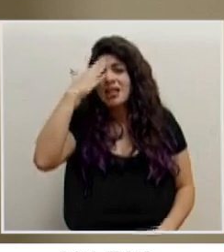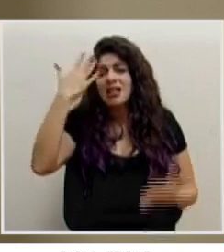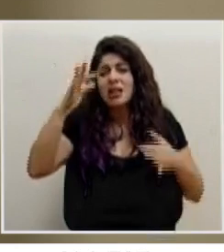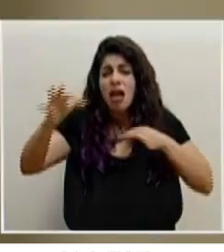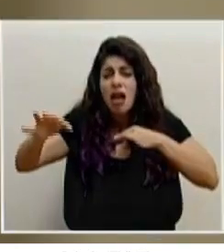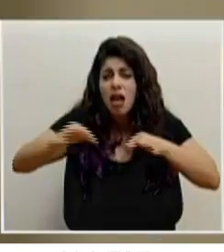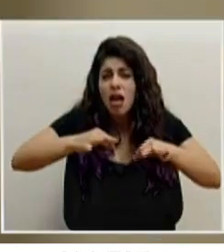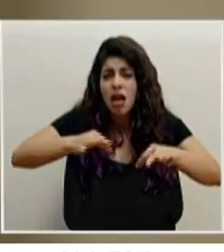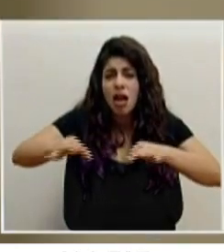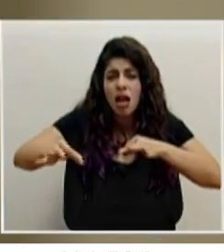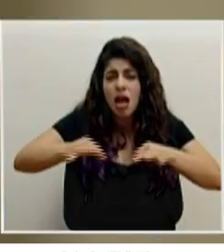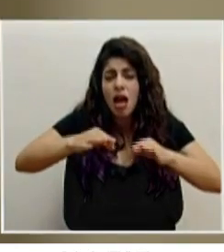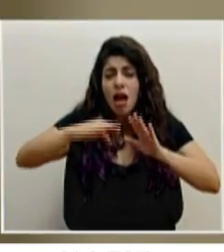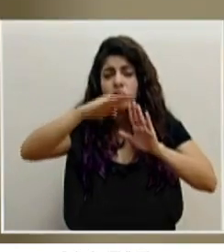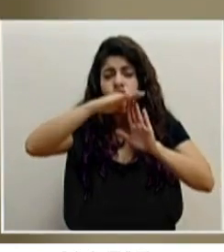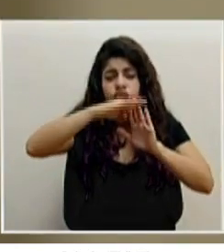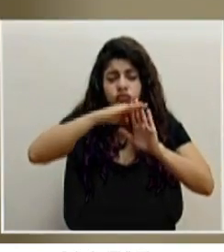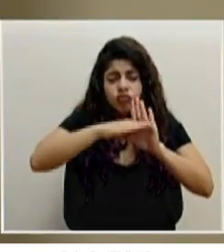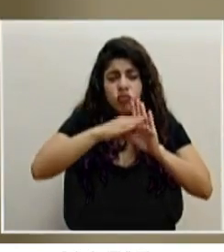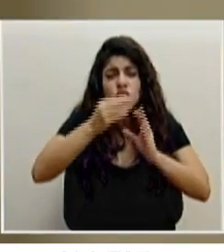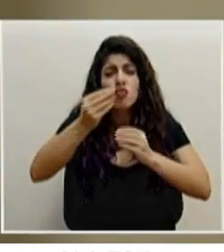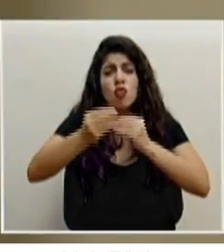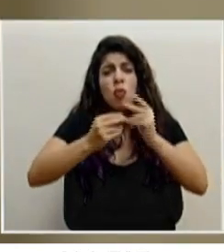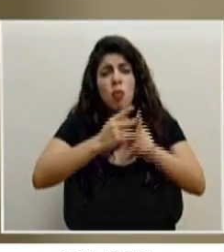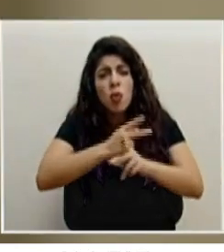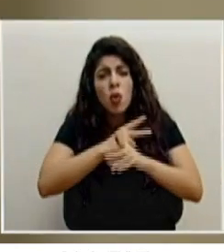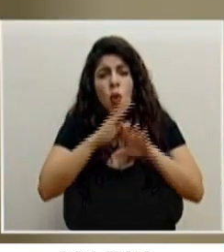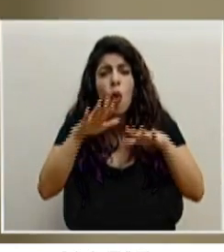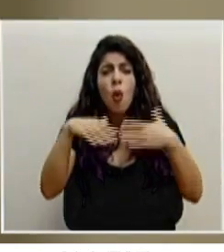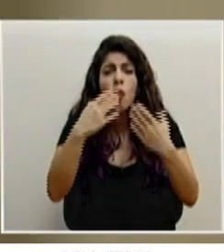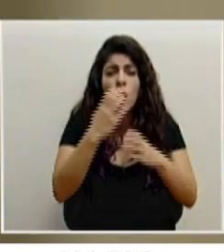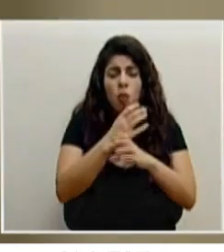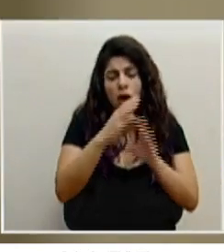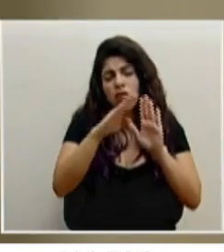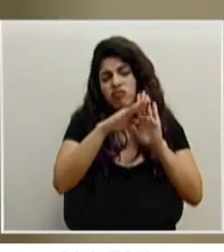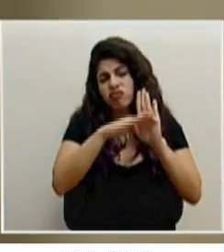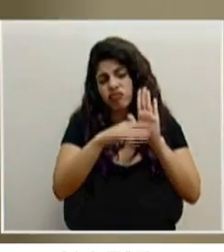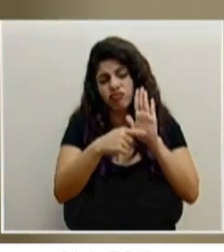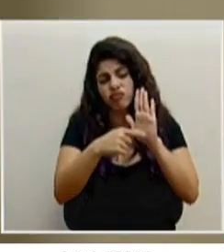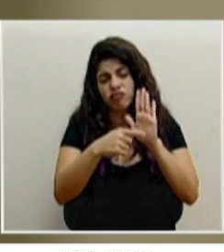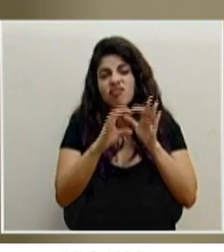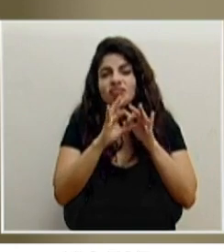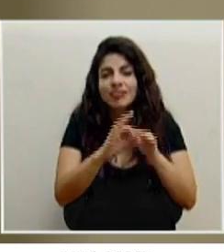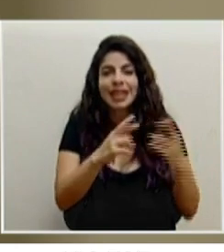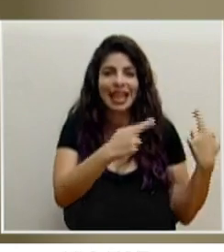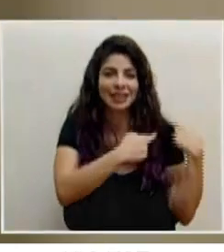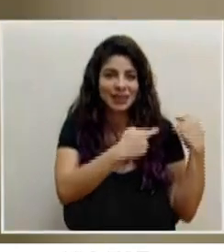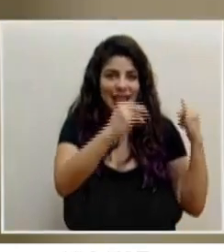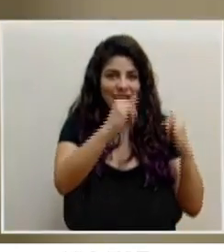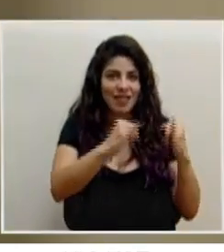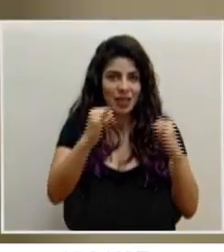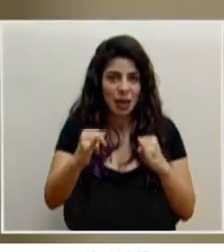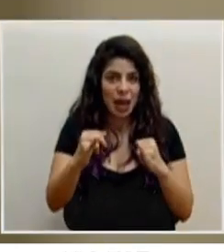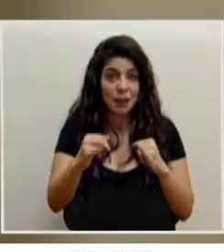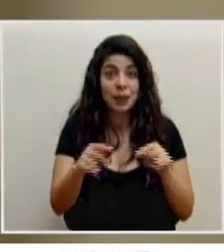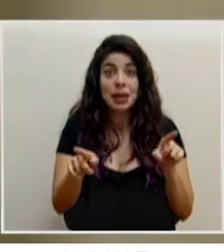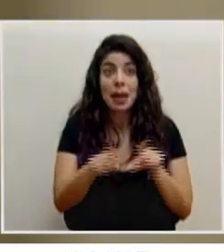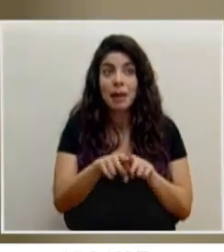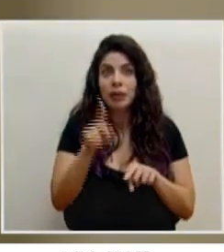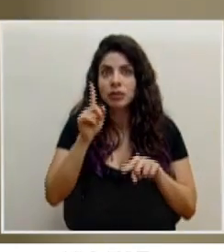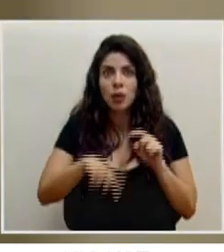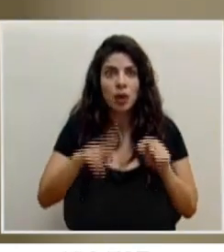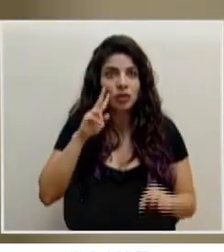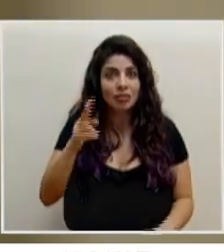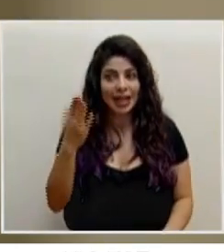ese tiempo de cuáles son las medidas para protegerse, para cuidarse. Eso parte también de una responsabilidad individual. Tampoco podemos negar, hace un año